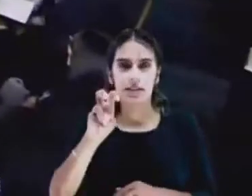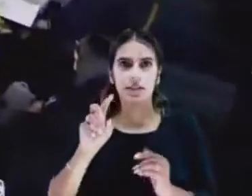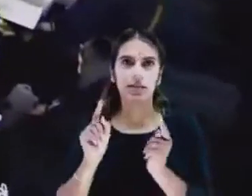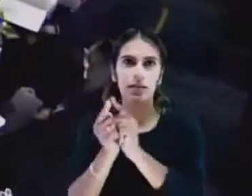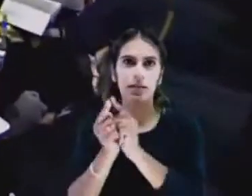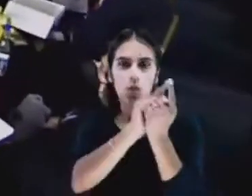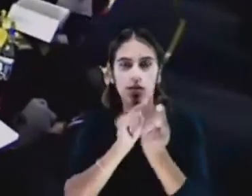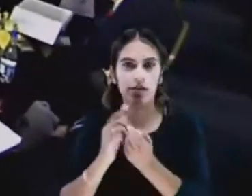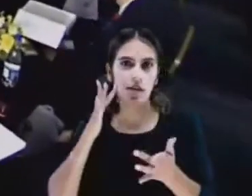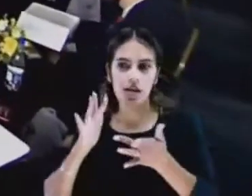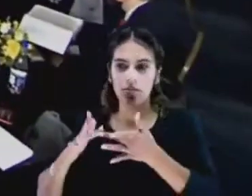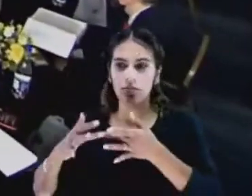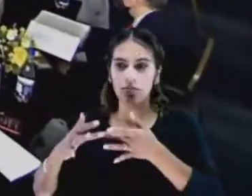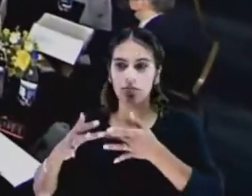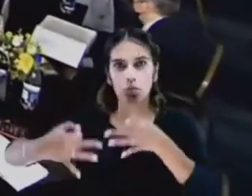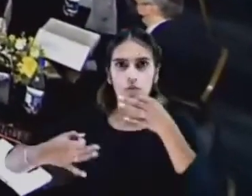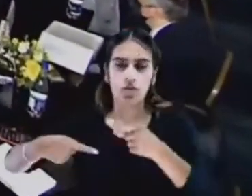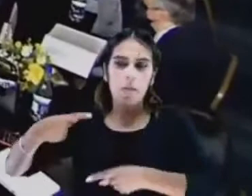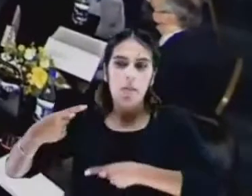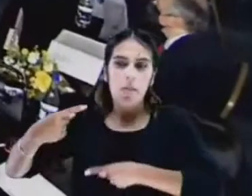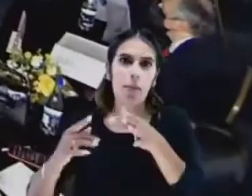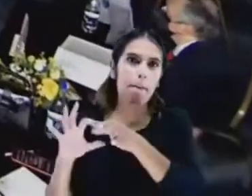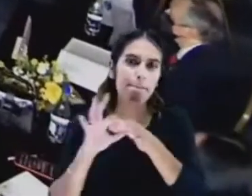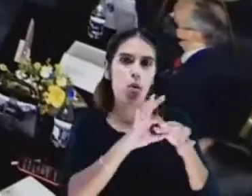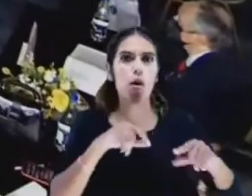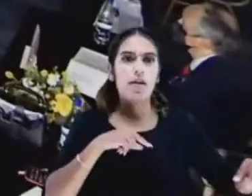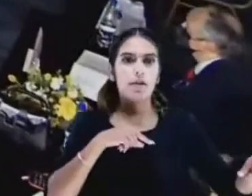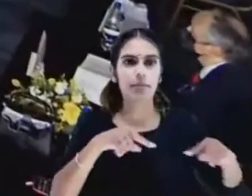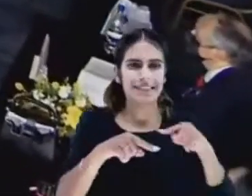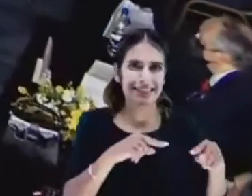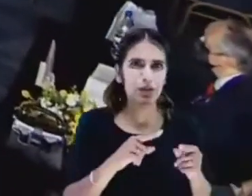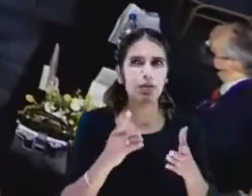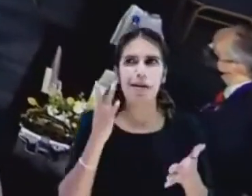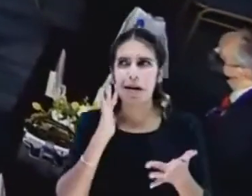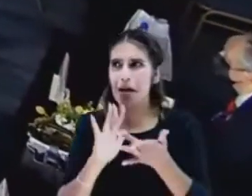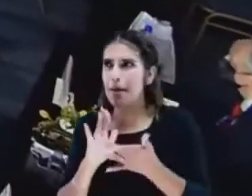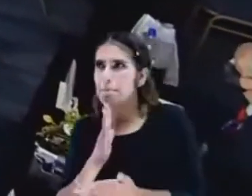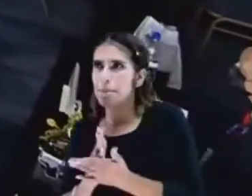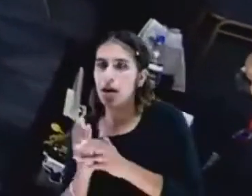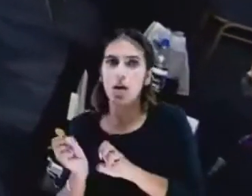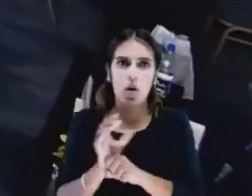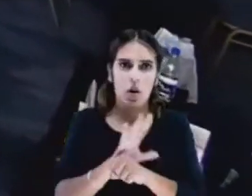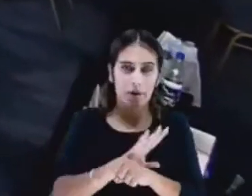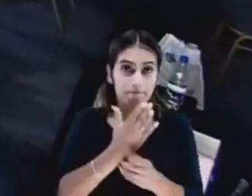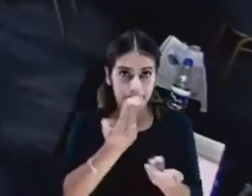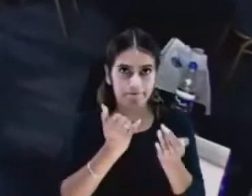justicia en tiempos difíciles tienen entonces ustedes la palabra